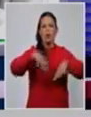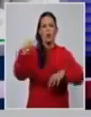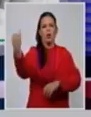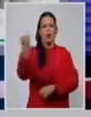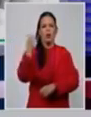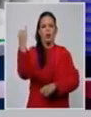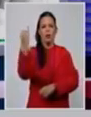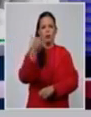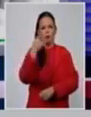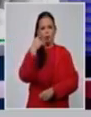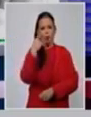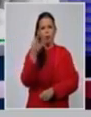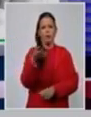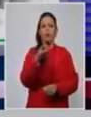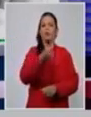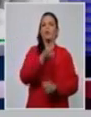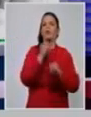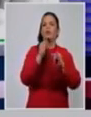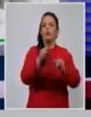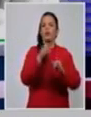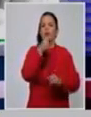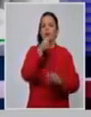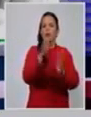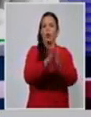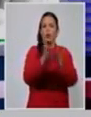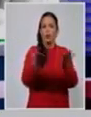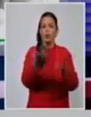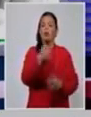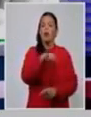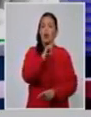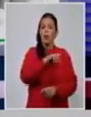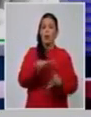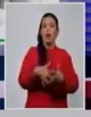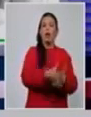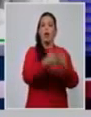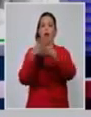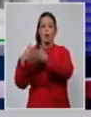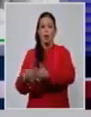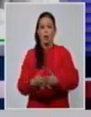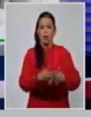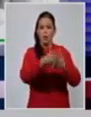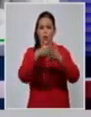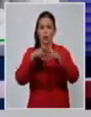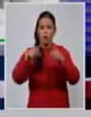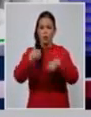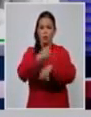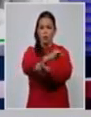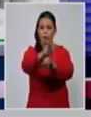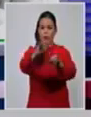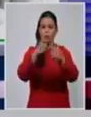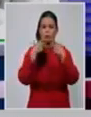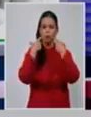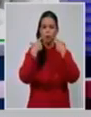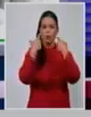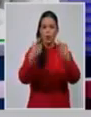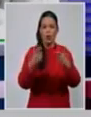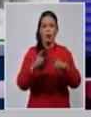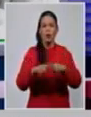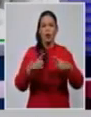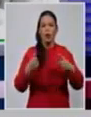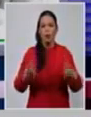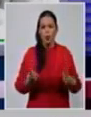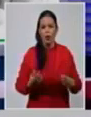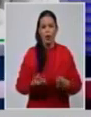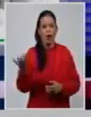cables de prensa, veíamos que en Estados Unidos ayer las noticias se trascendían en este sentido a partir de la